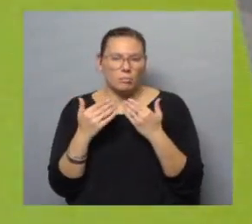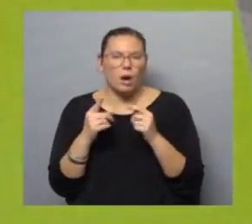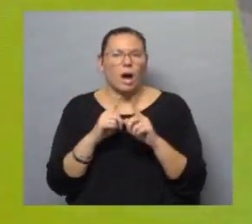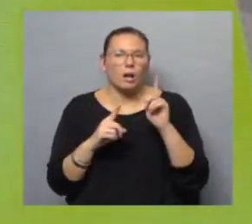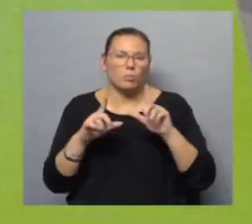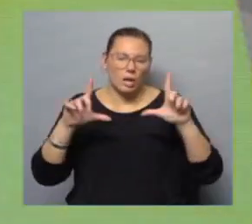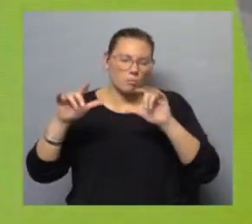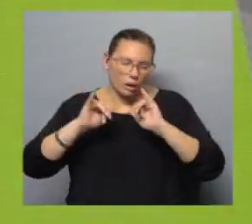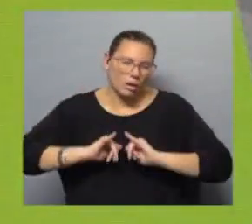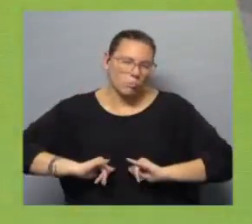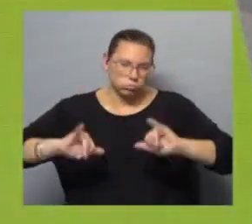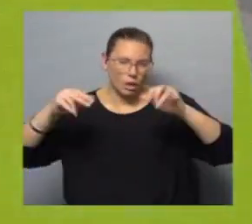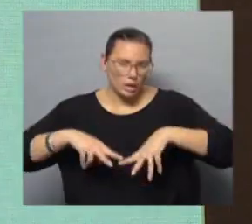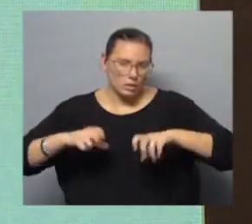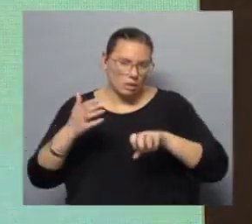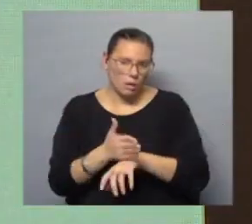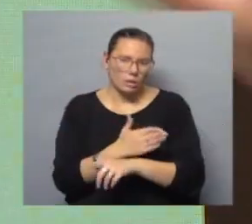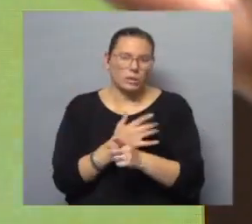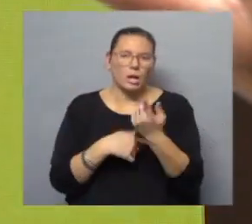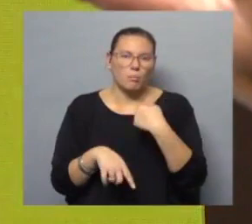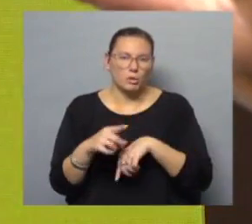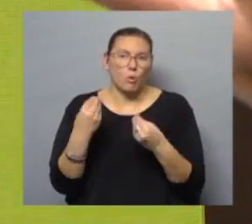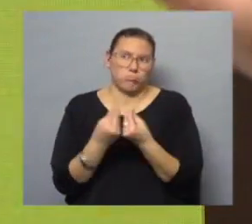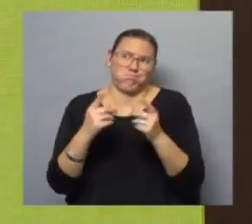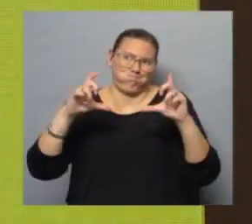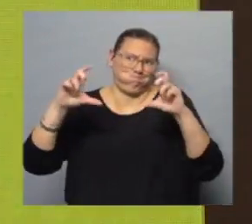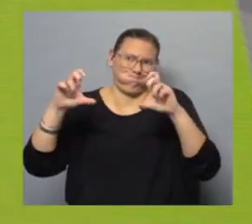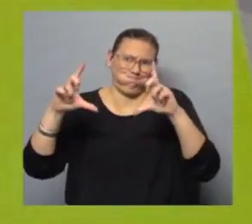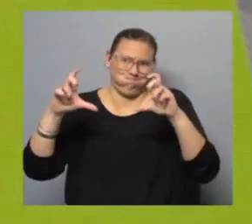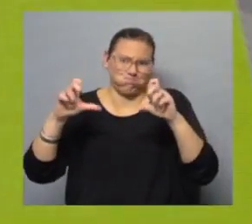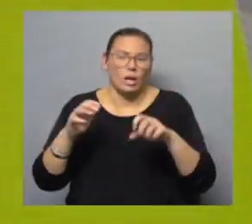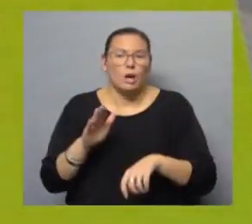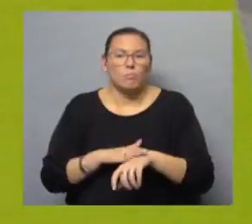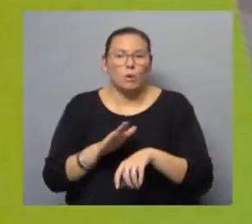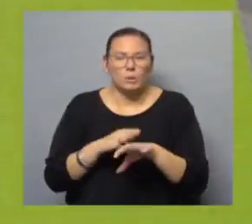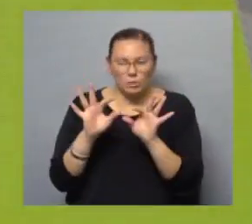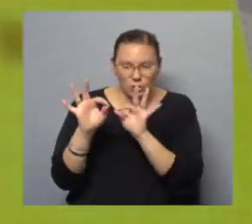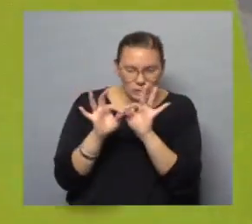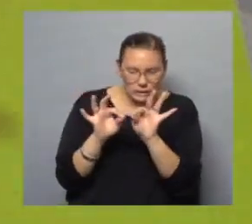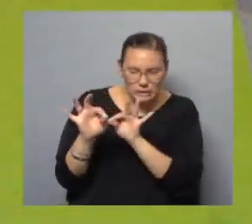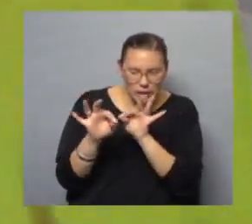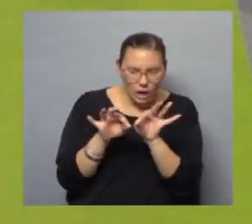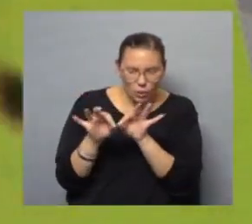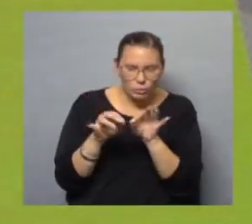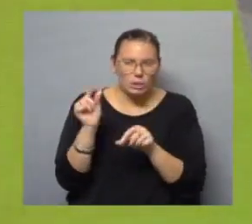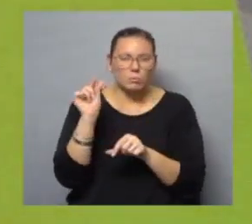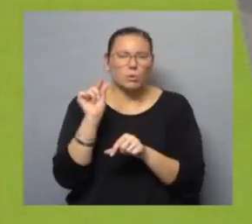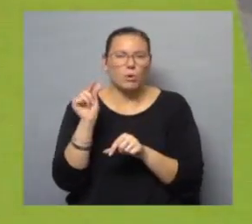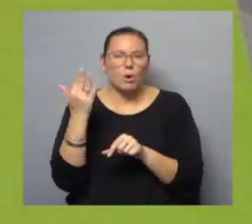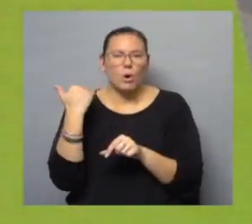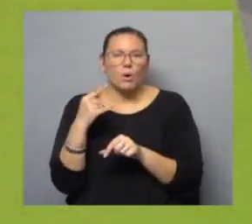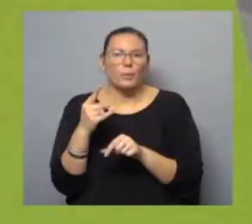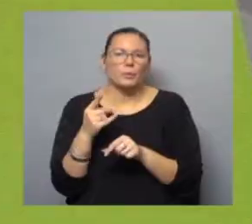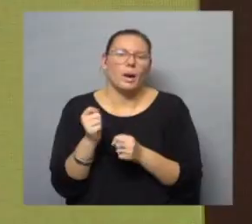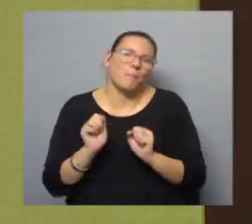algunas imágenes que son las que analizamos, pero en realidad se sacaron muchas otras. Claro. Y en la etapa de calibración, hace poco se liberó una especie de